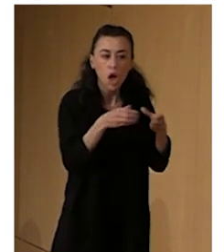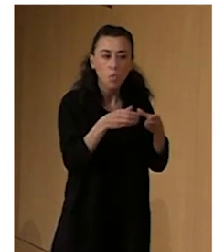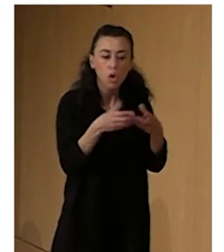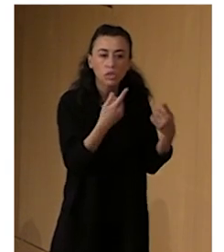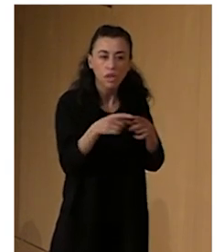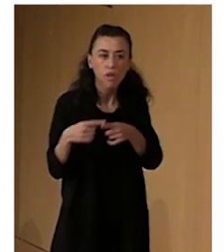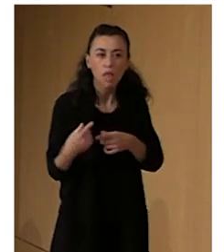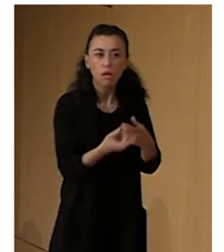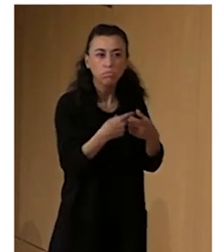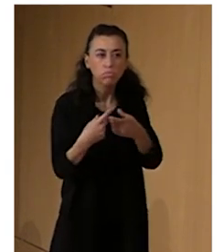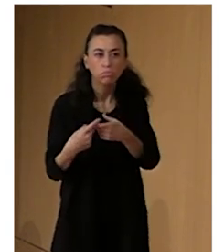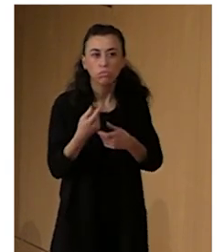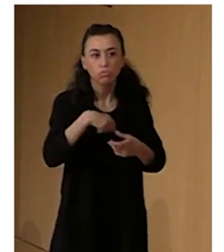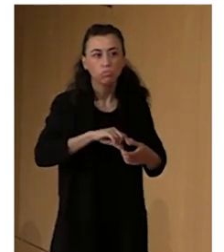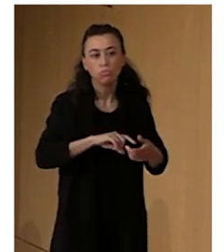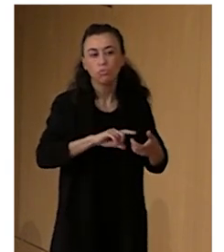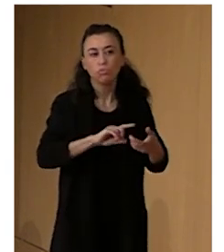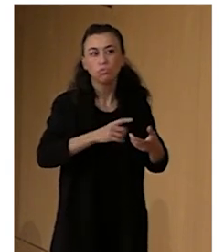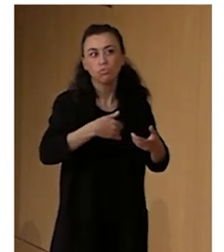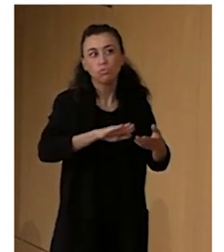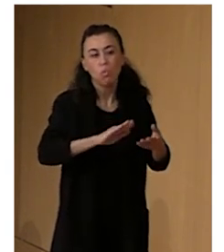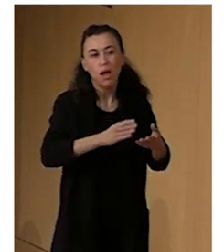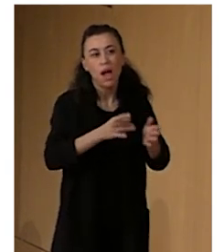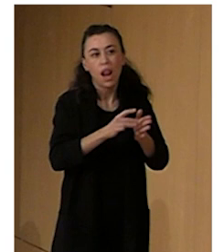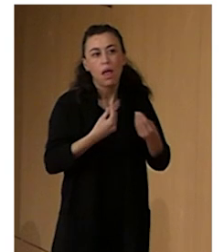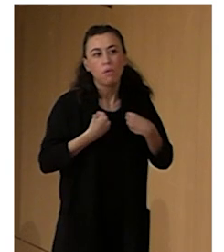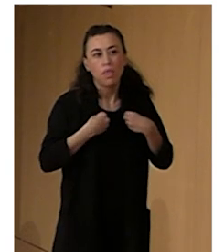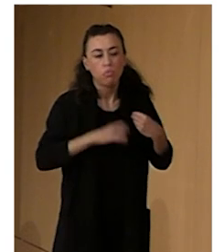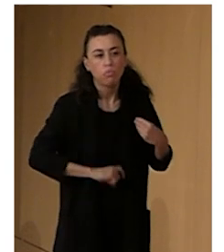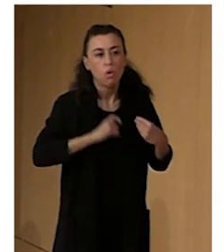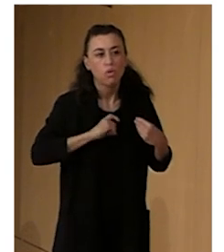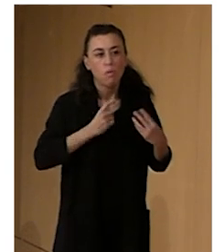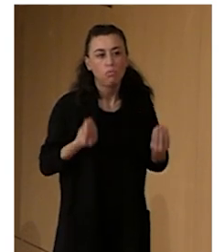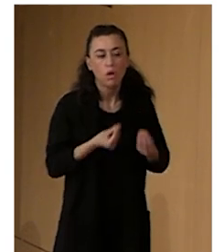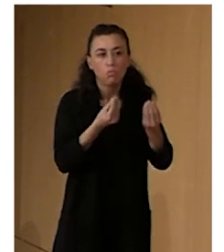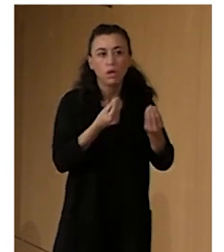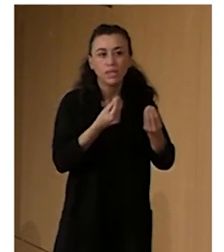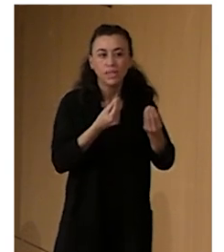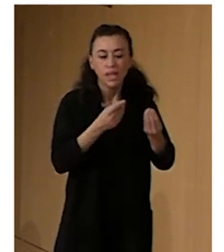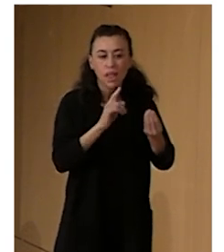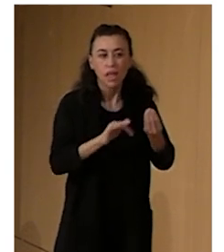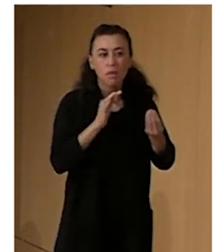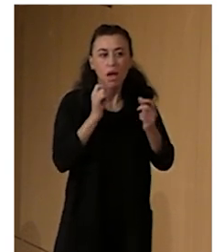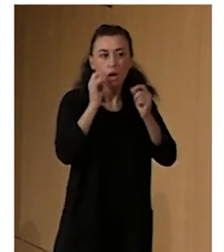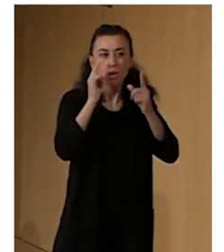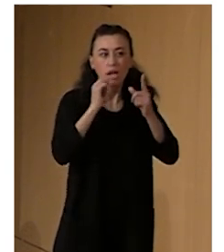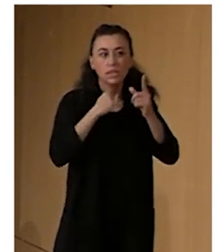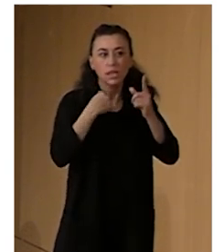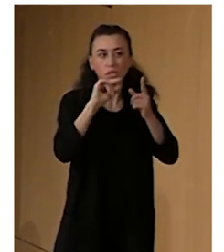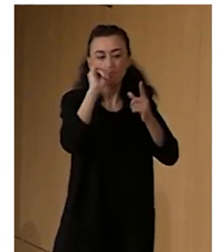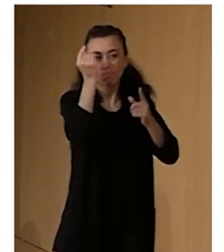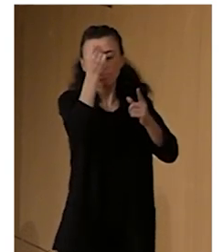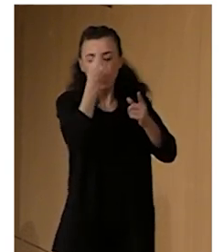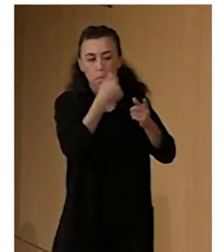eh su calidad de vida y de alguna manera descubrir esas cualidades personales que todos y todas tenemos aunque a veces